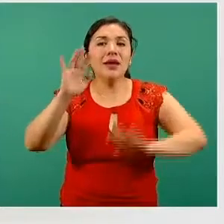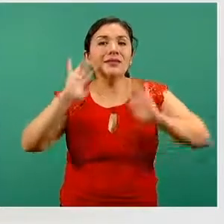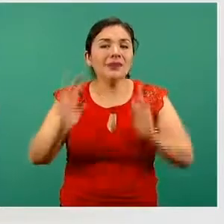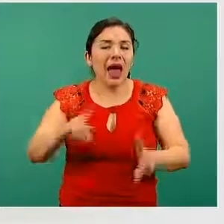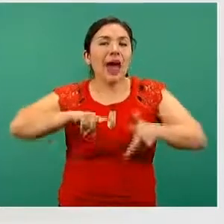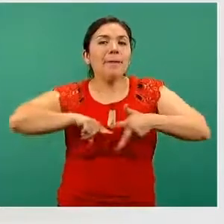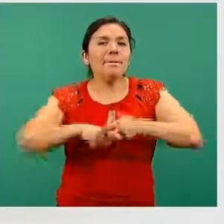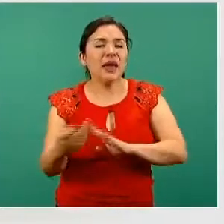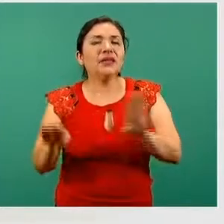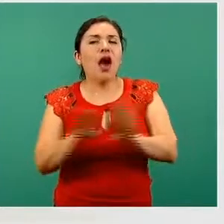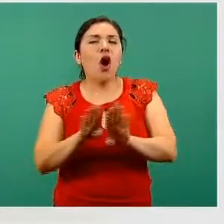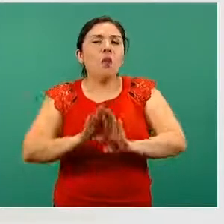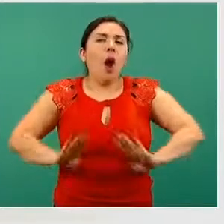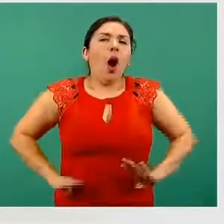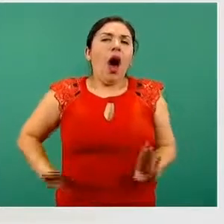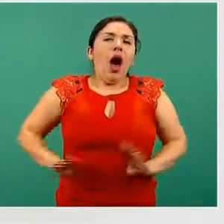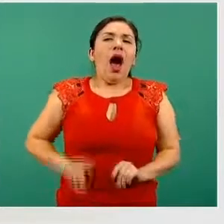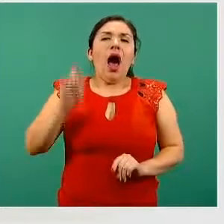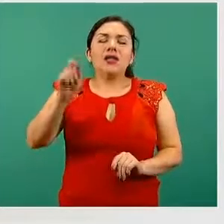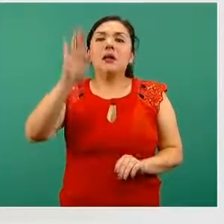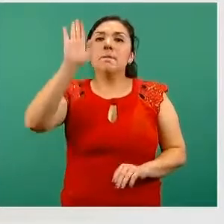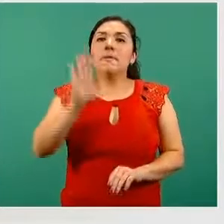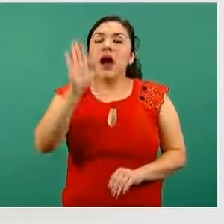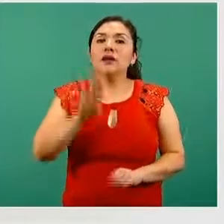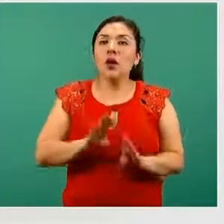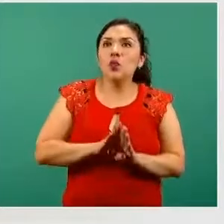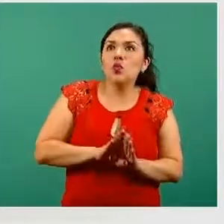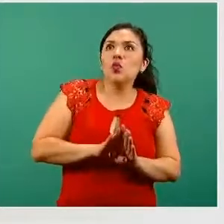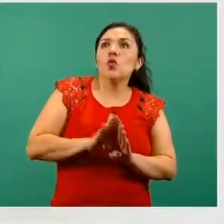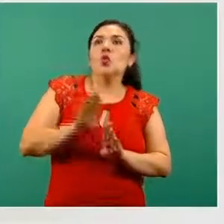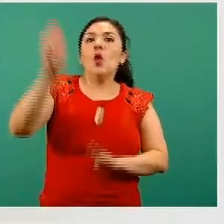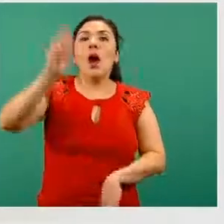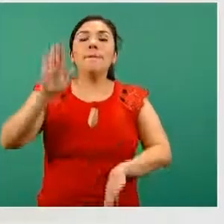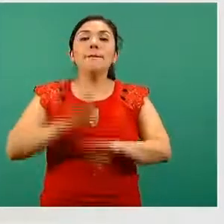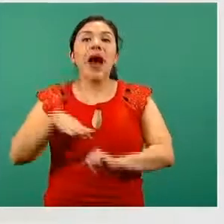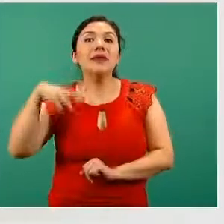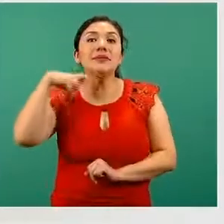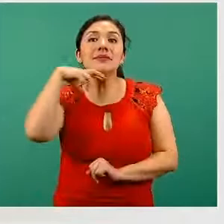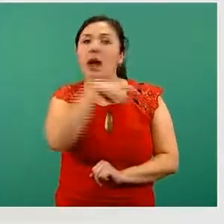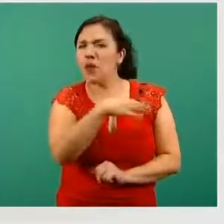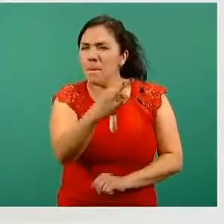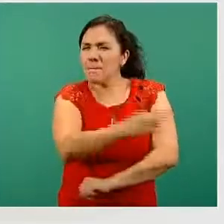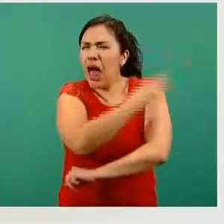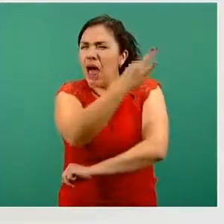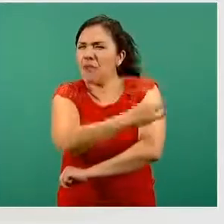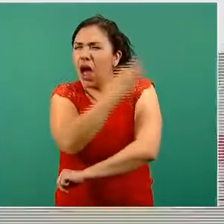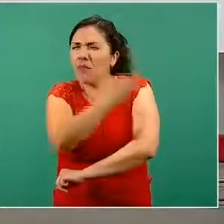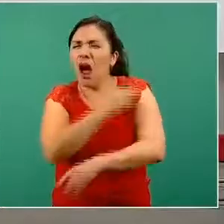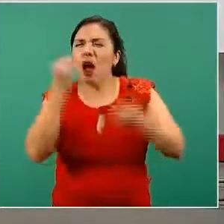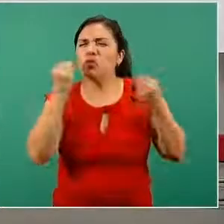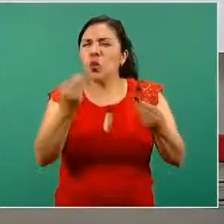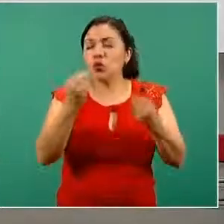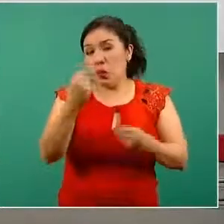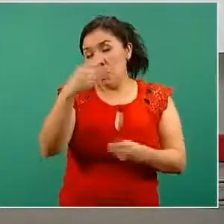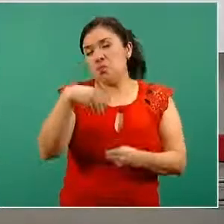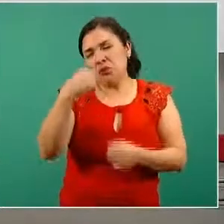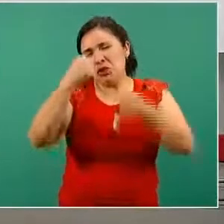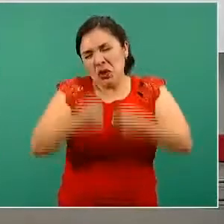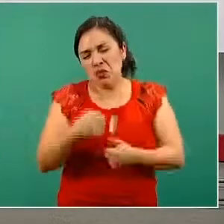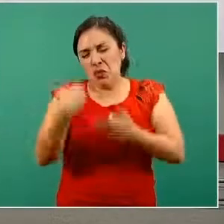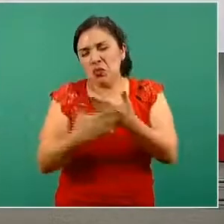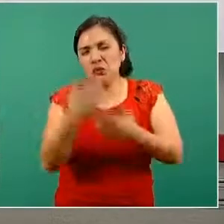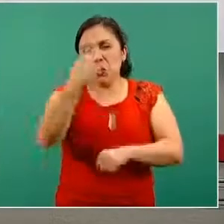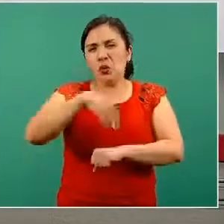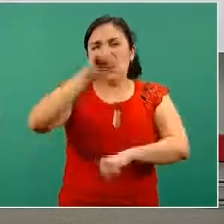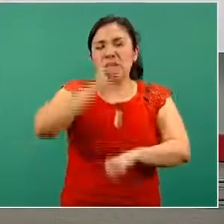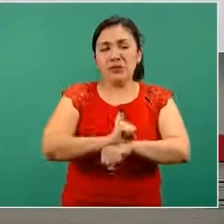ser obviamente vertical, lo cual nos habla de esta velocidad, y podremos ver de seguro para esta semana que viene